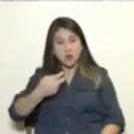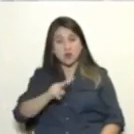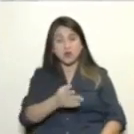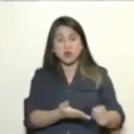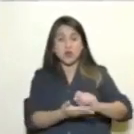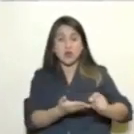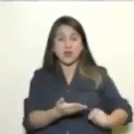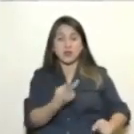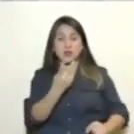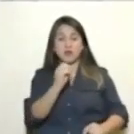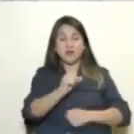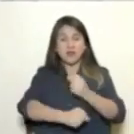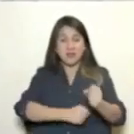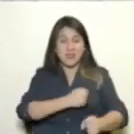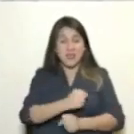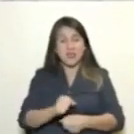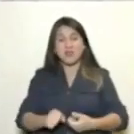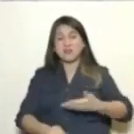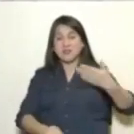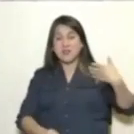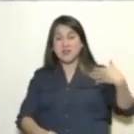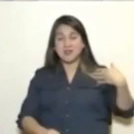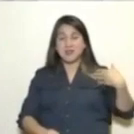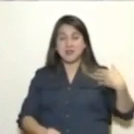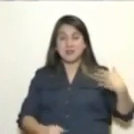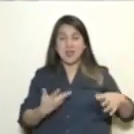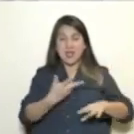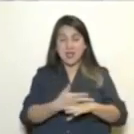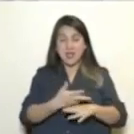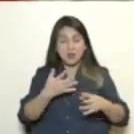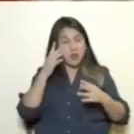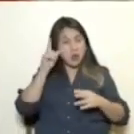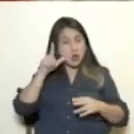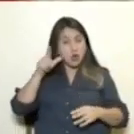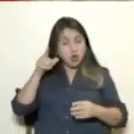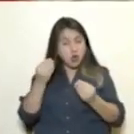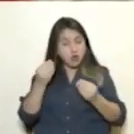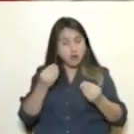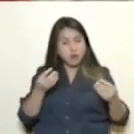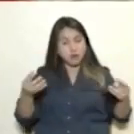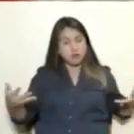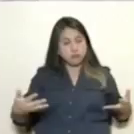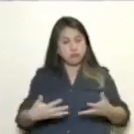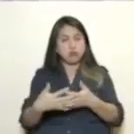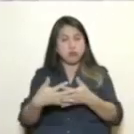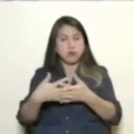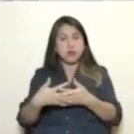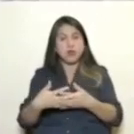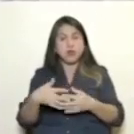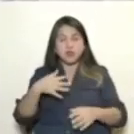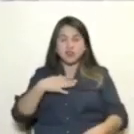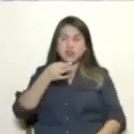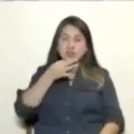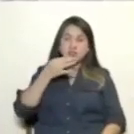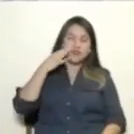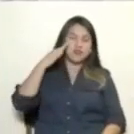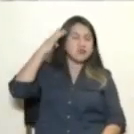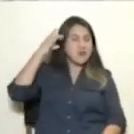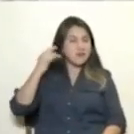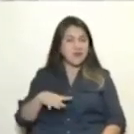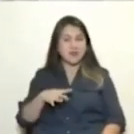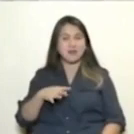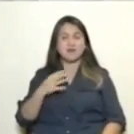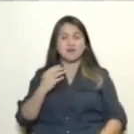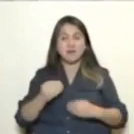escrito 20 años antes. ¿Se da cuenta? Hay una lógica ahí. Yo predije que esto iba a pasar y pasó. Ahora entonces